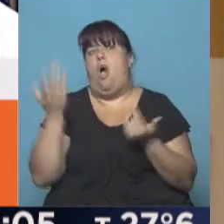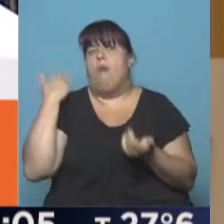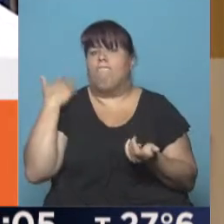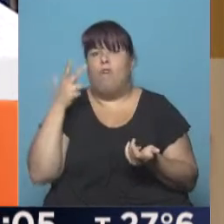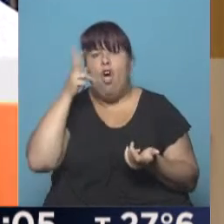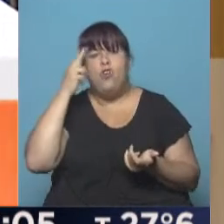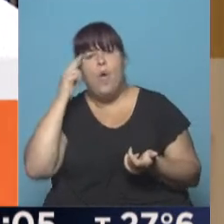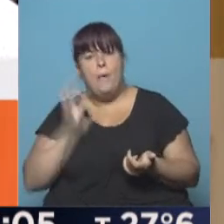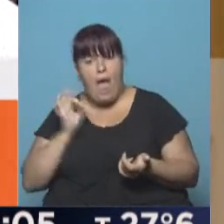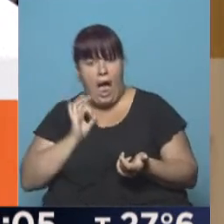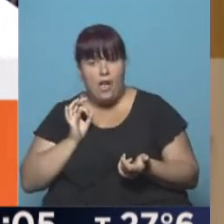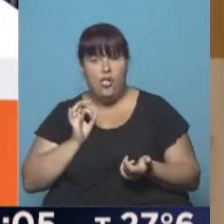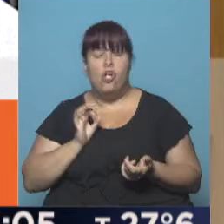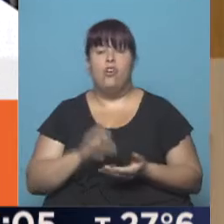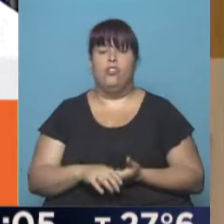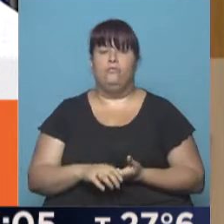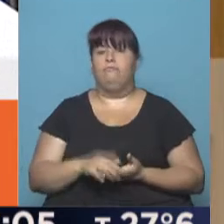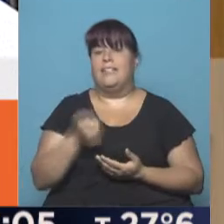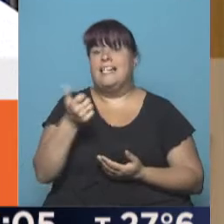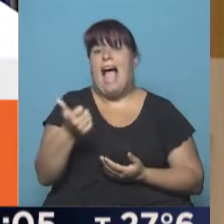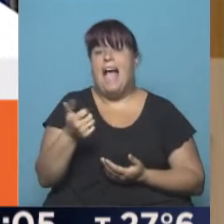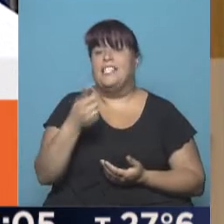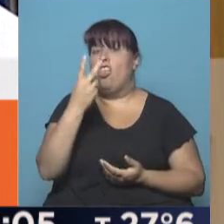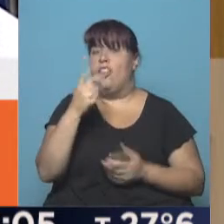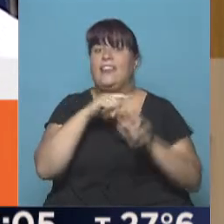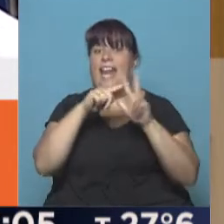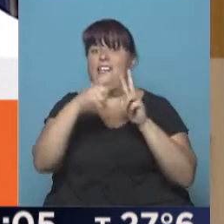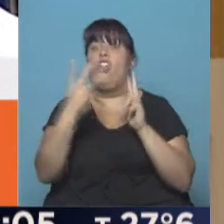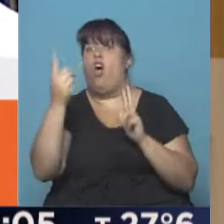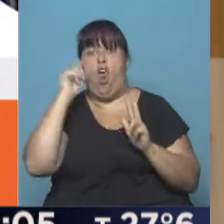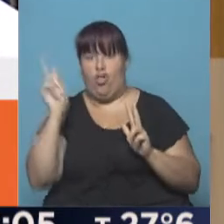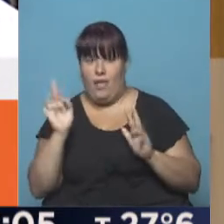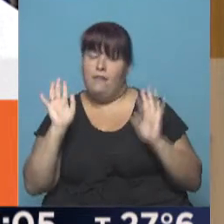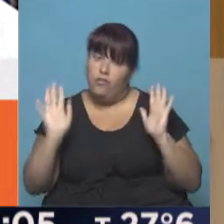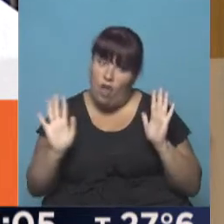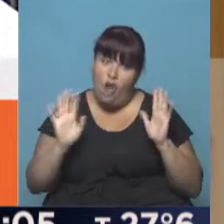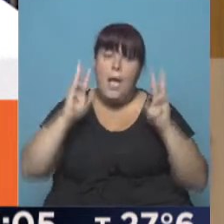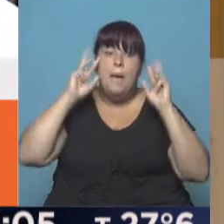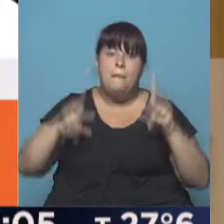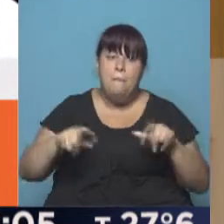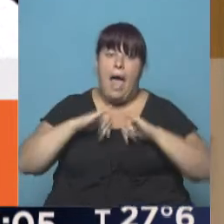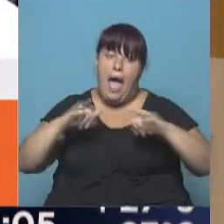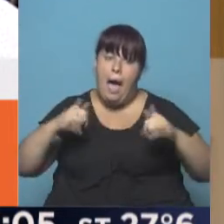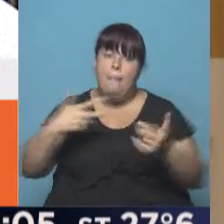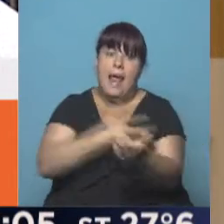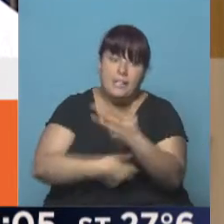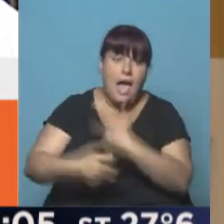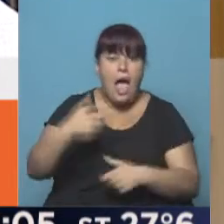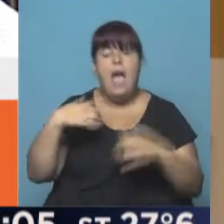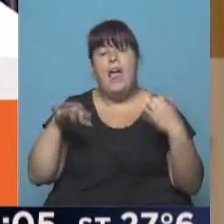apenas 8 o 9 años casi 2 de cada 3 no lo sabían. Entonces, las políticas de promoción del testeo tienen